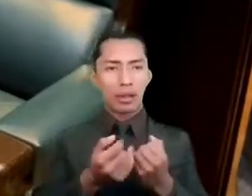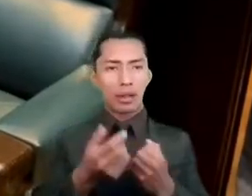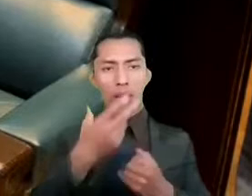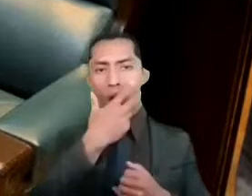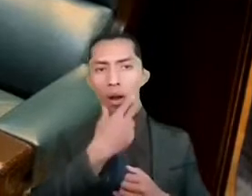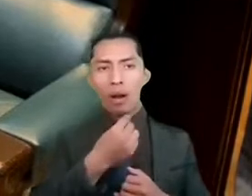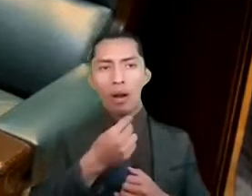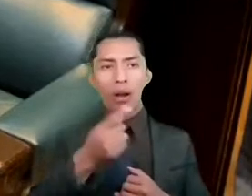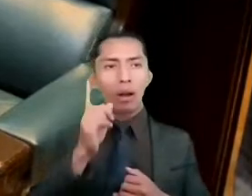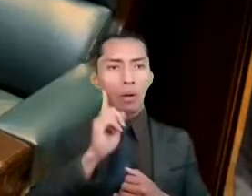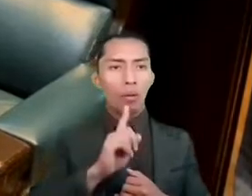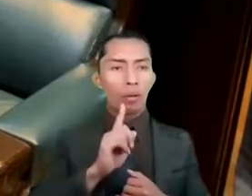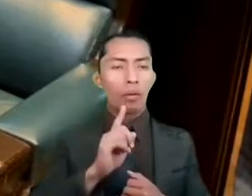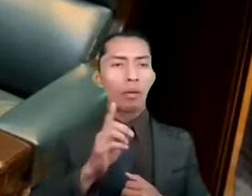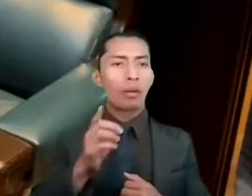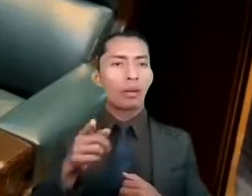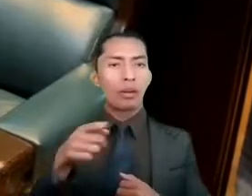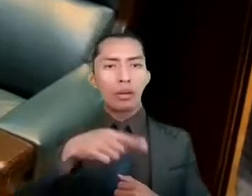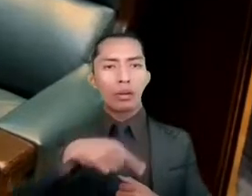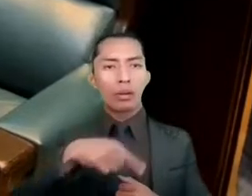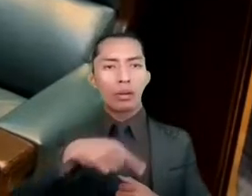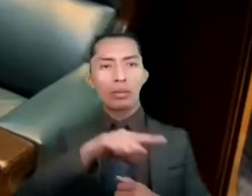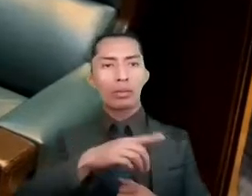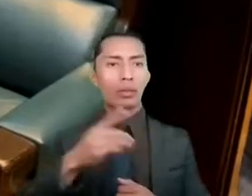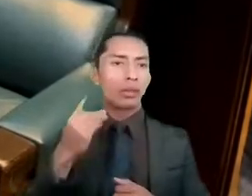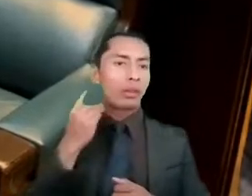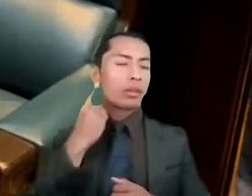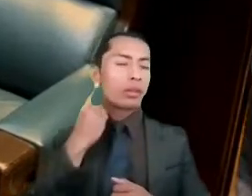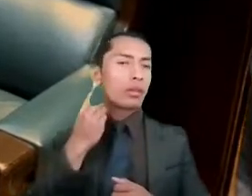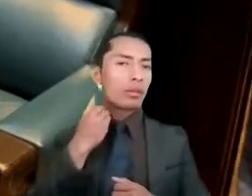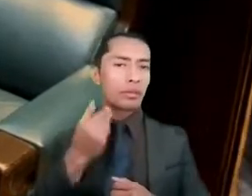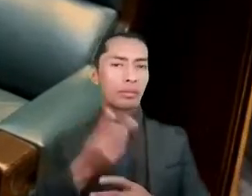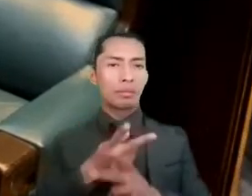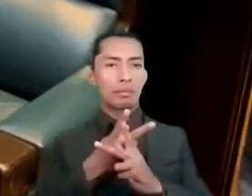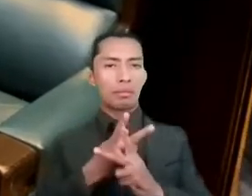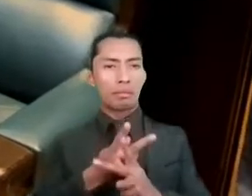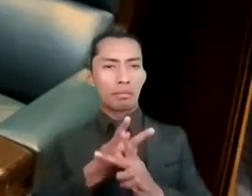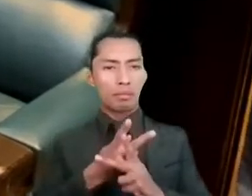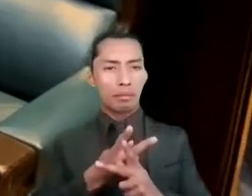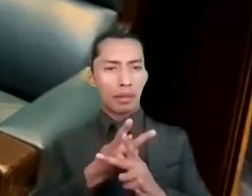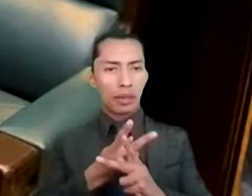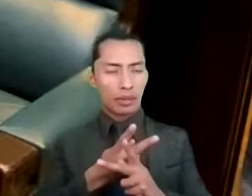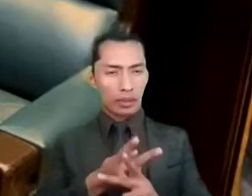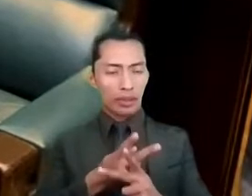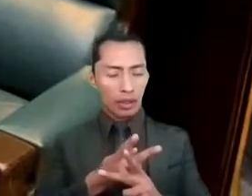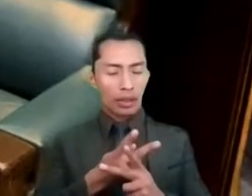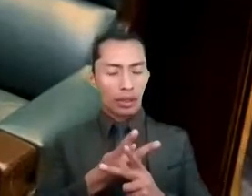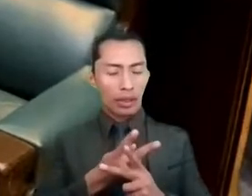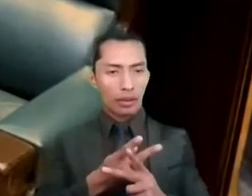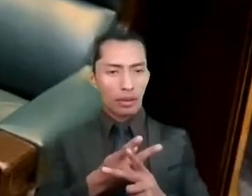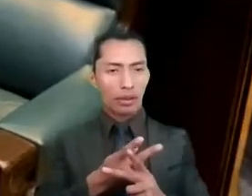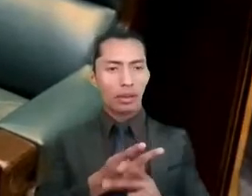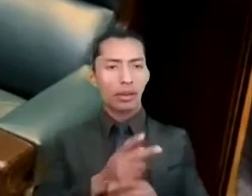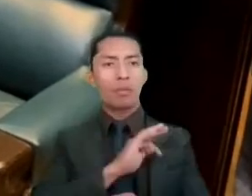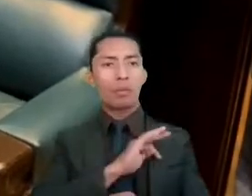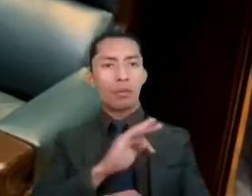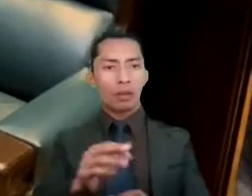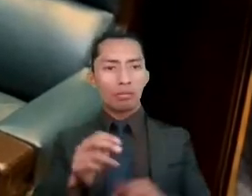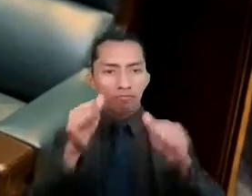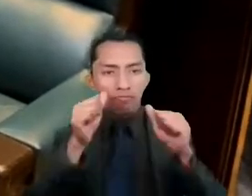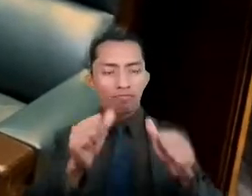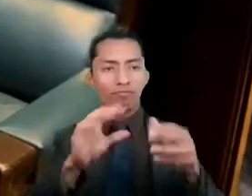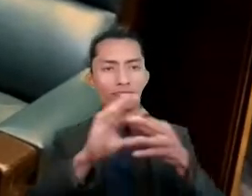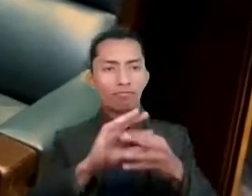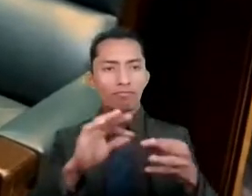seamos pacientes, que seamos tolerantes y que podamos escuchar a todas y a todos